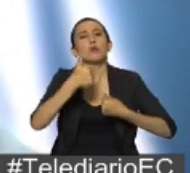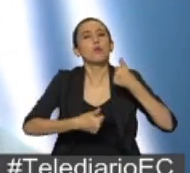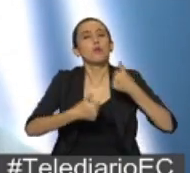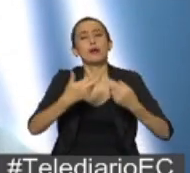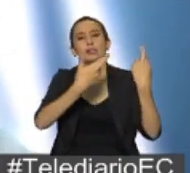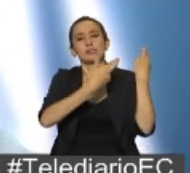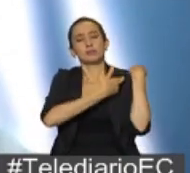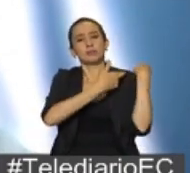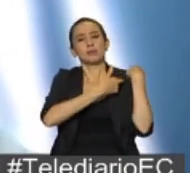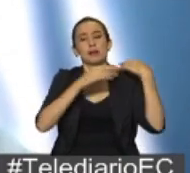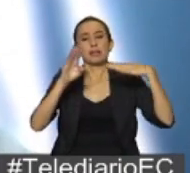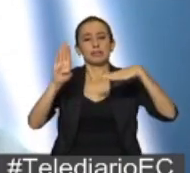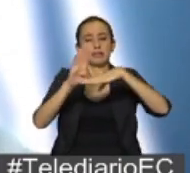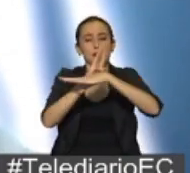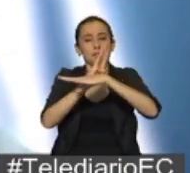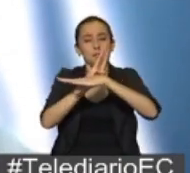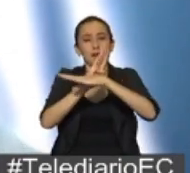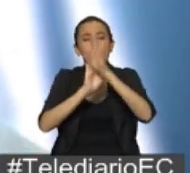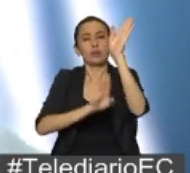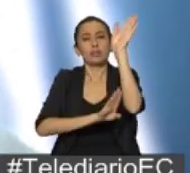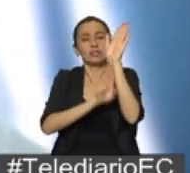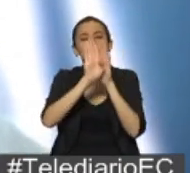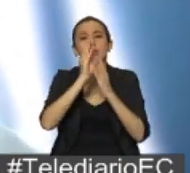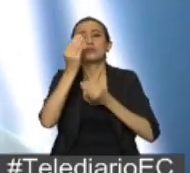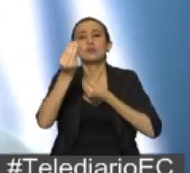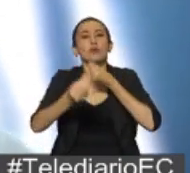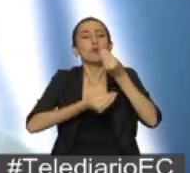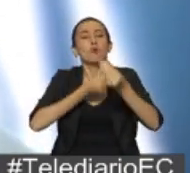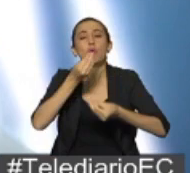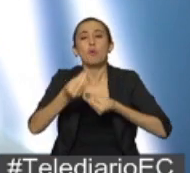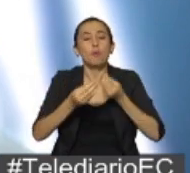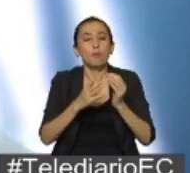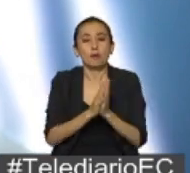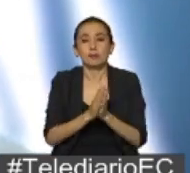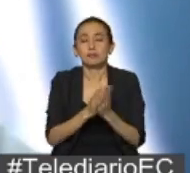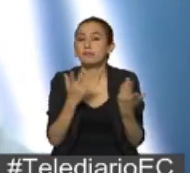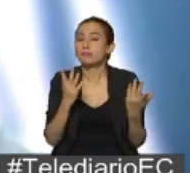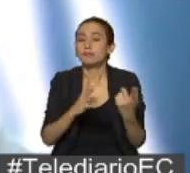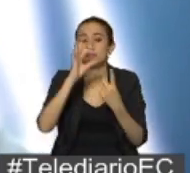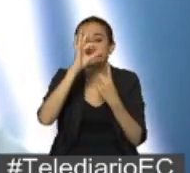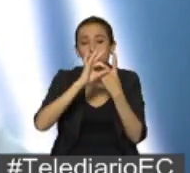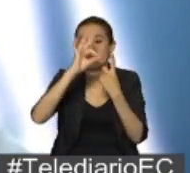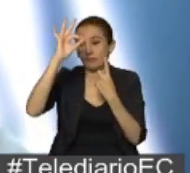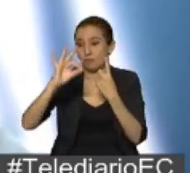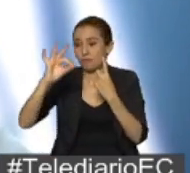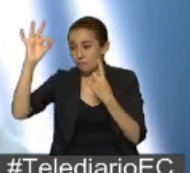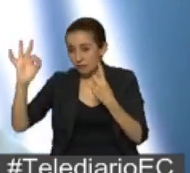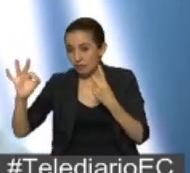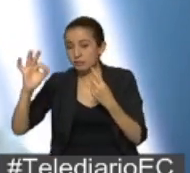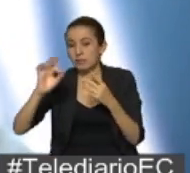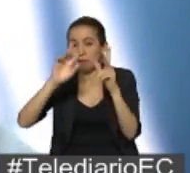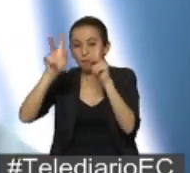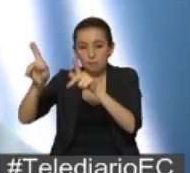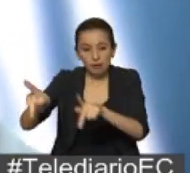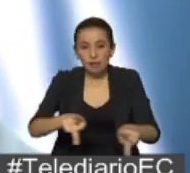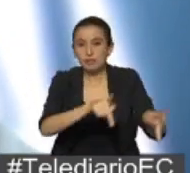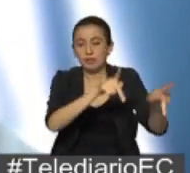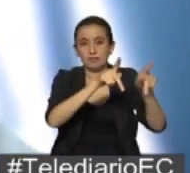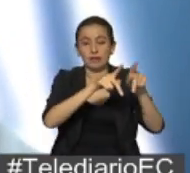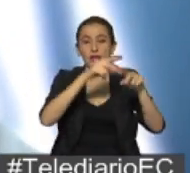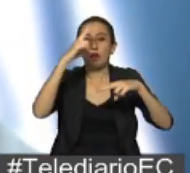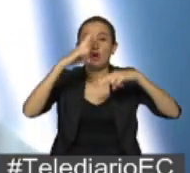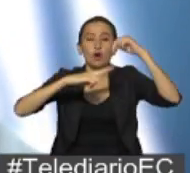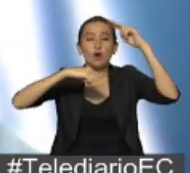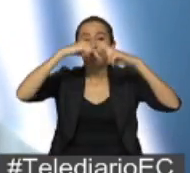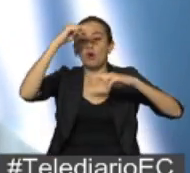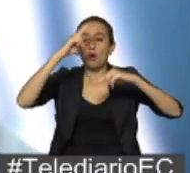El Banco de Desarrollo del Ecuador lo que hace es financiar obras de desarrollo para el Ecuador. En este